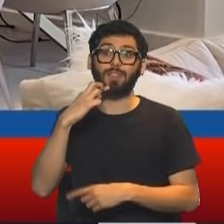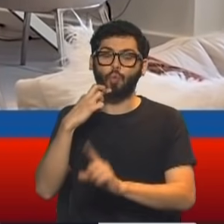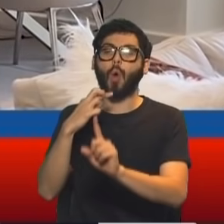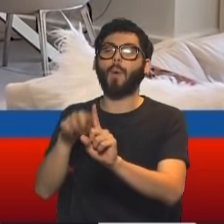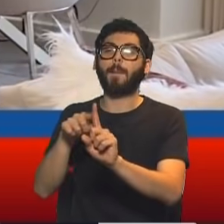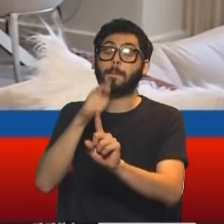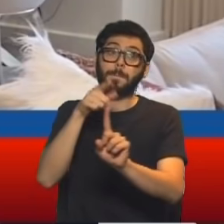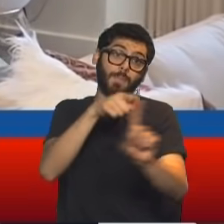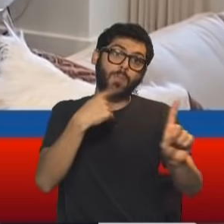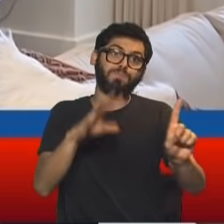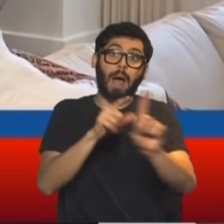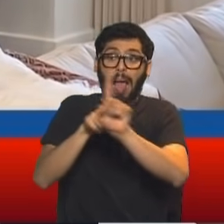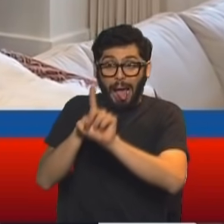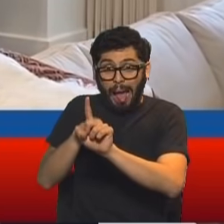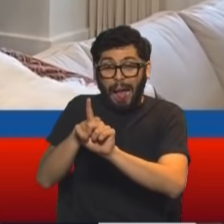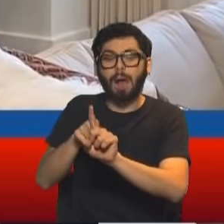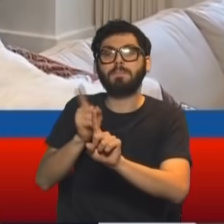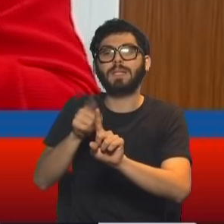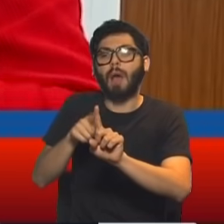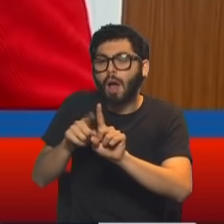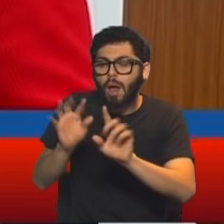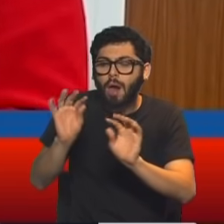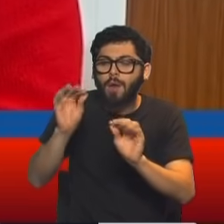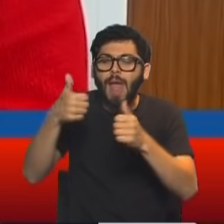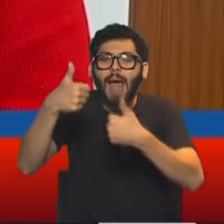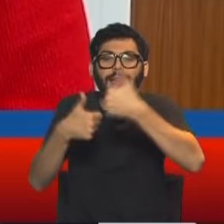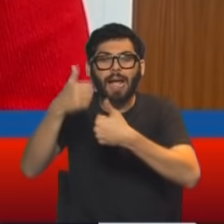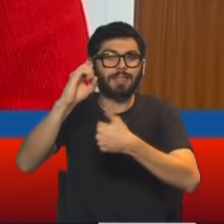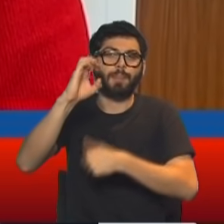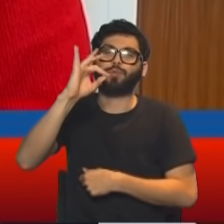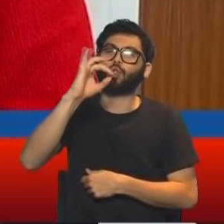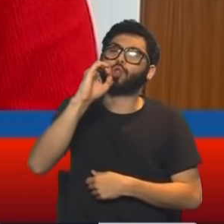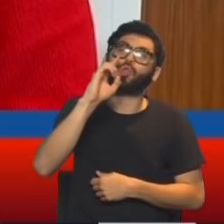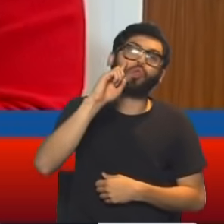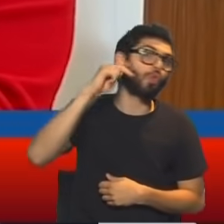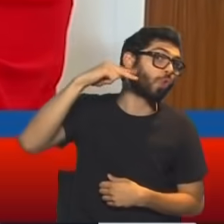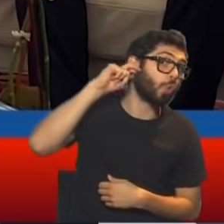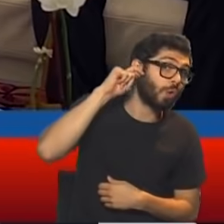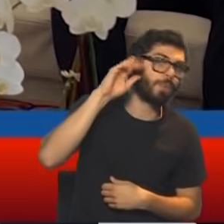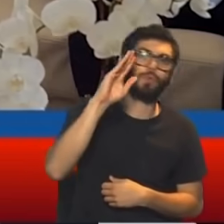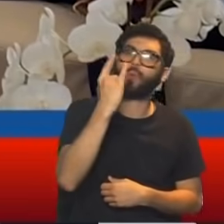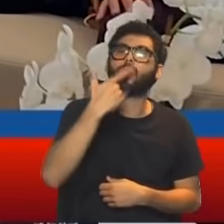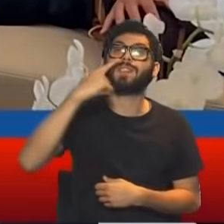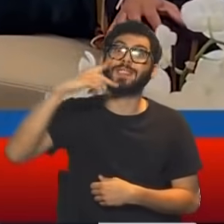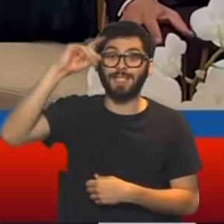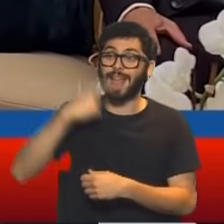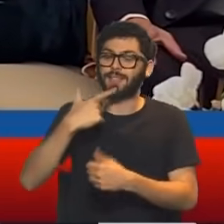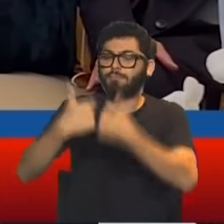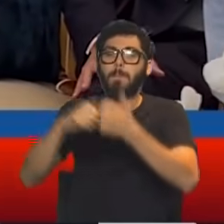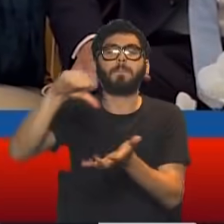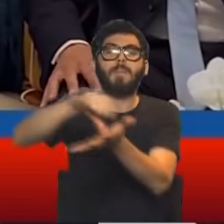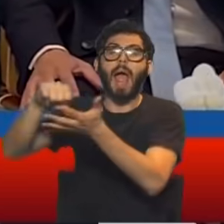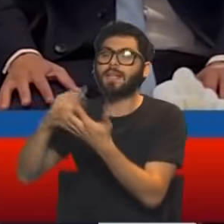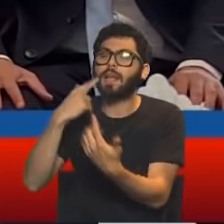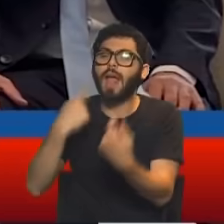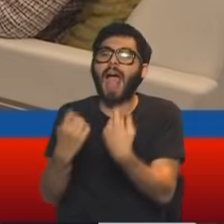que justamente realiza el Banco Mundial, un ranking que se llama Doing Business, y lo que hace es posicionar a los países que integran ese ranking. Bueno,